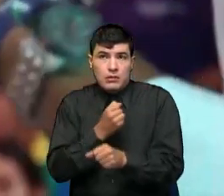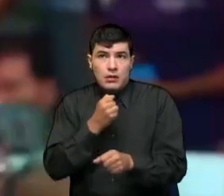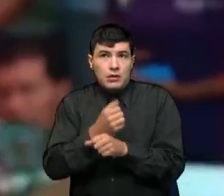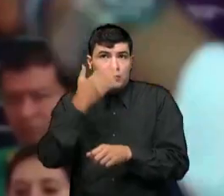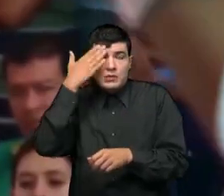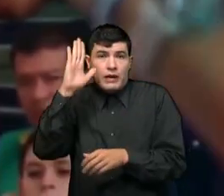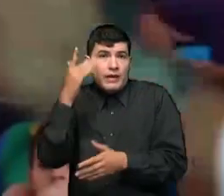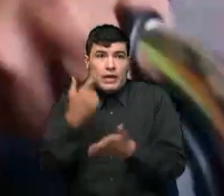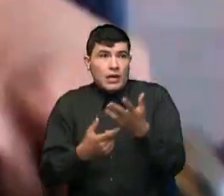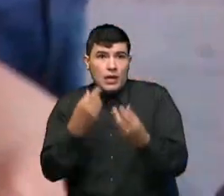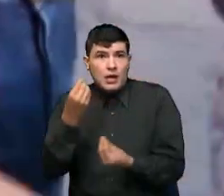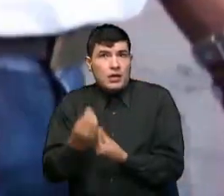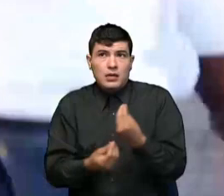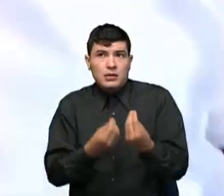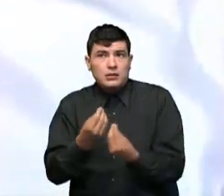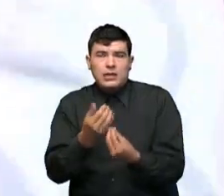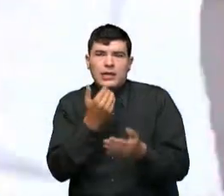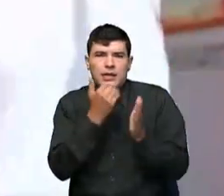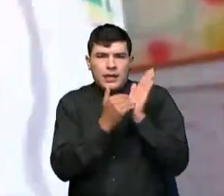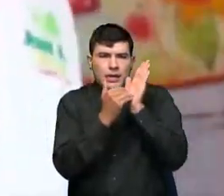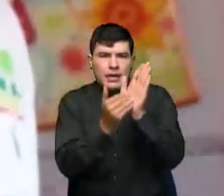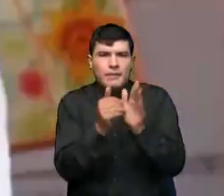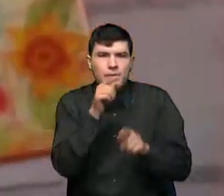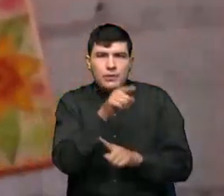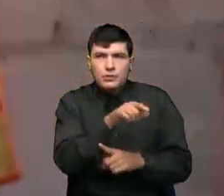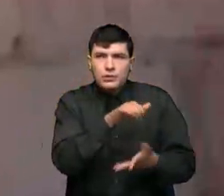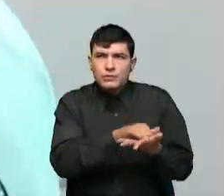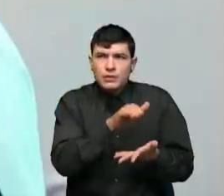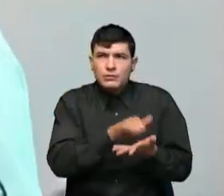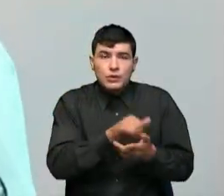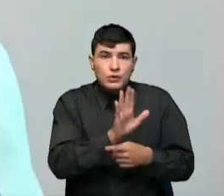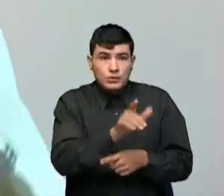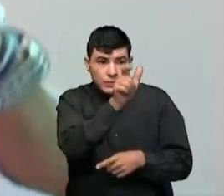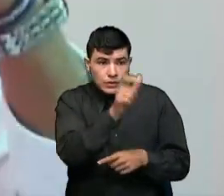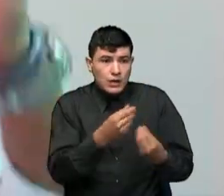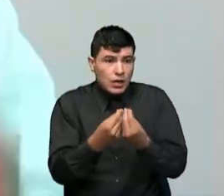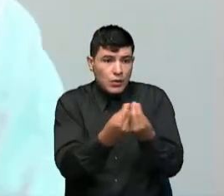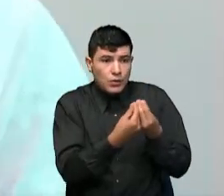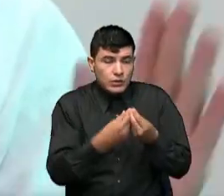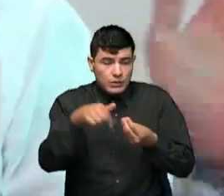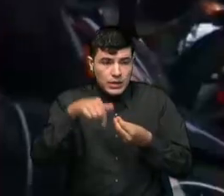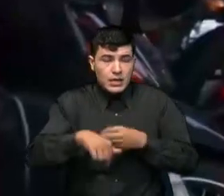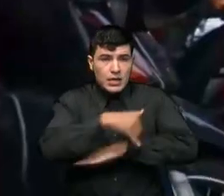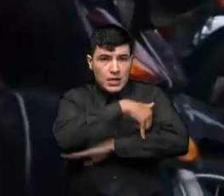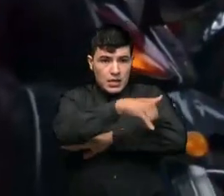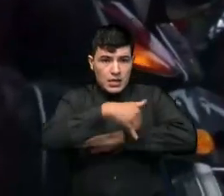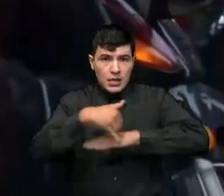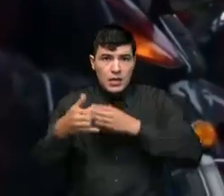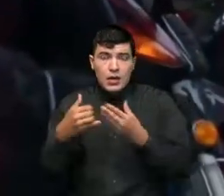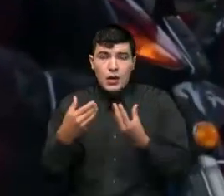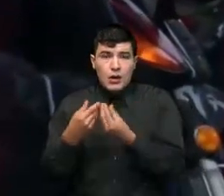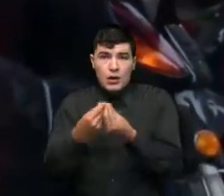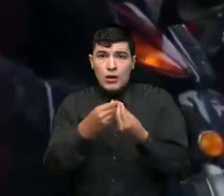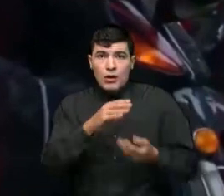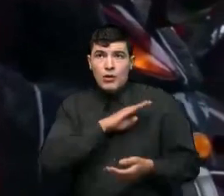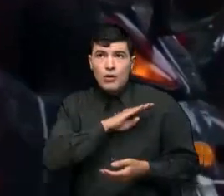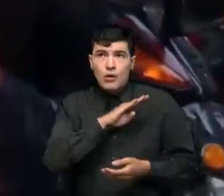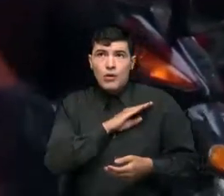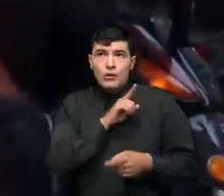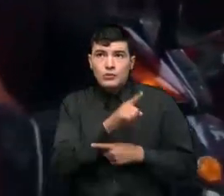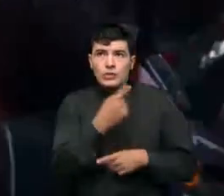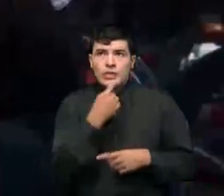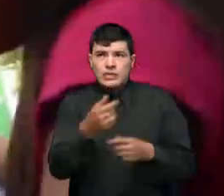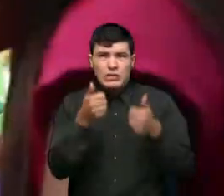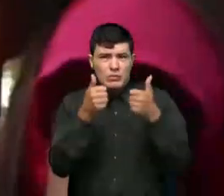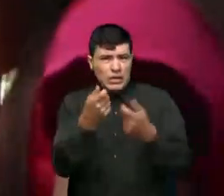se desconocen. Ejemplos como este dan cuenta de que ser concejal en la administración del ingeniero Rodolfo Hernández pareciera no ser un